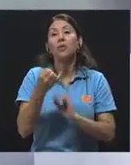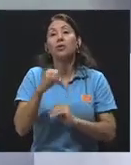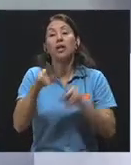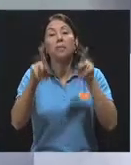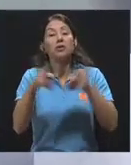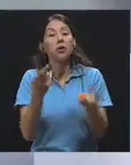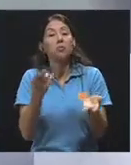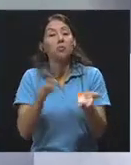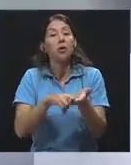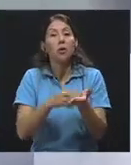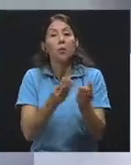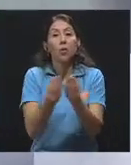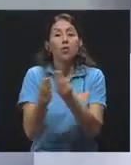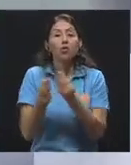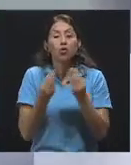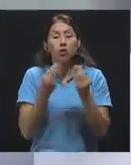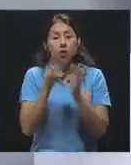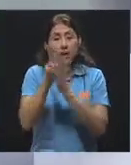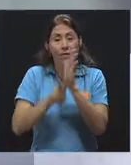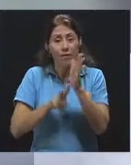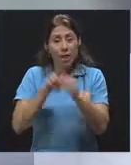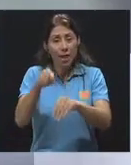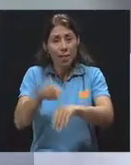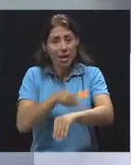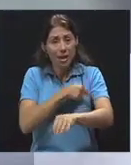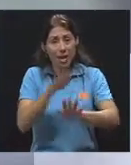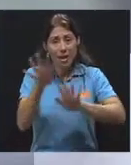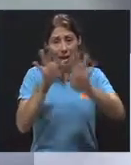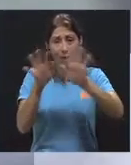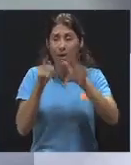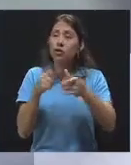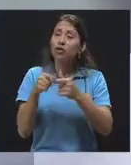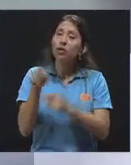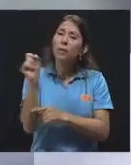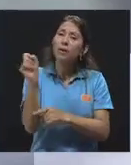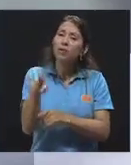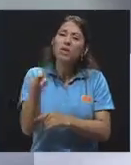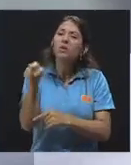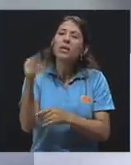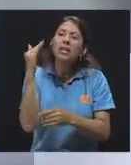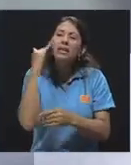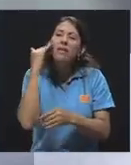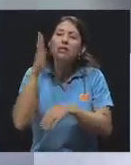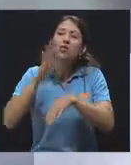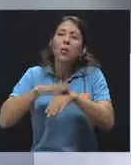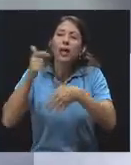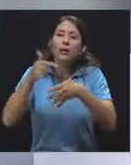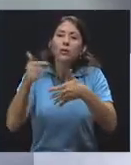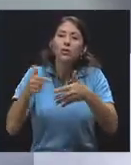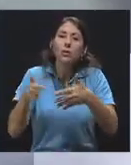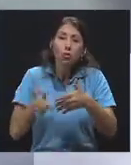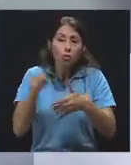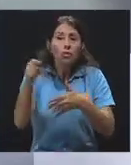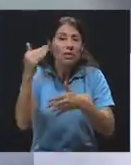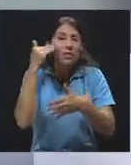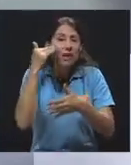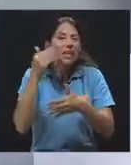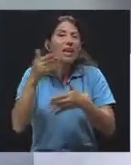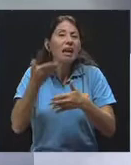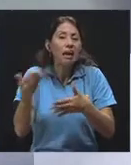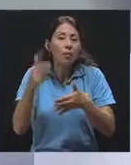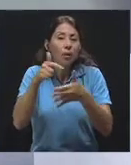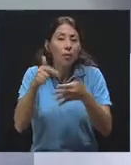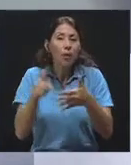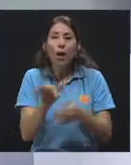producción de largometrajes animados, producción lineal, qué sabes de esto, de esto, de esto, si vas a hacer el de diseño de personajes, o sea, qué sabes de esto, de esto.